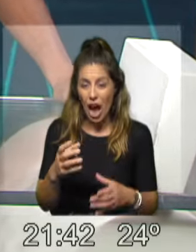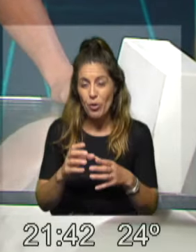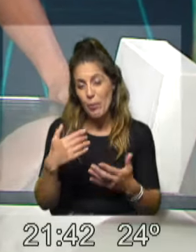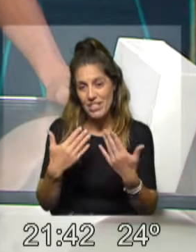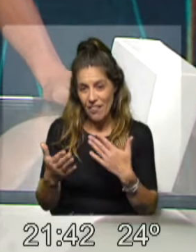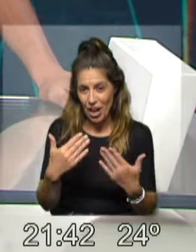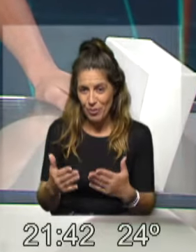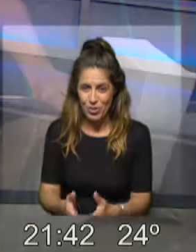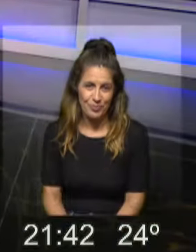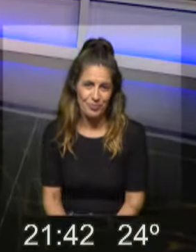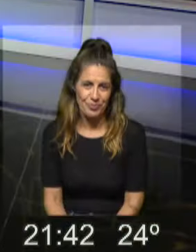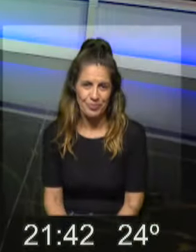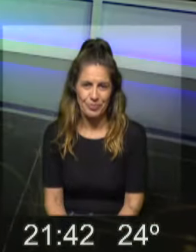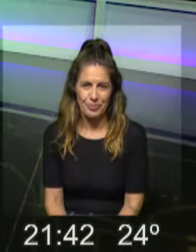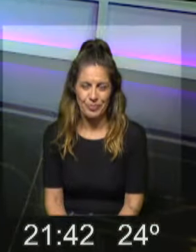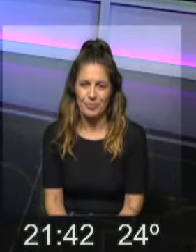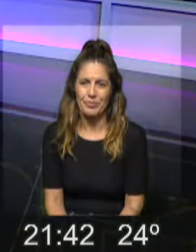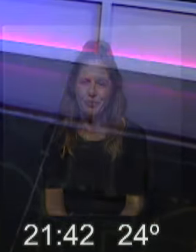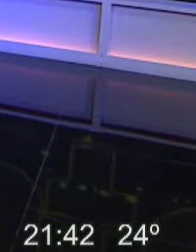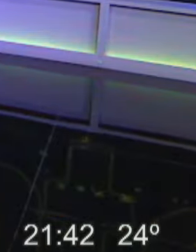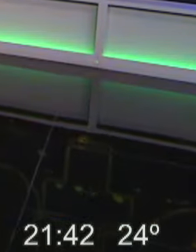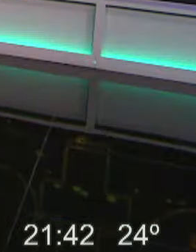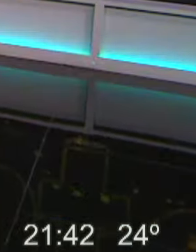charlamos. Adelante.